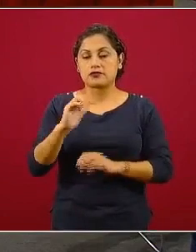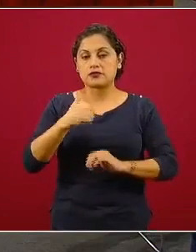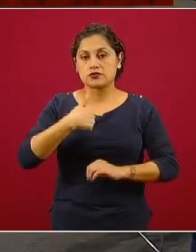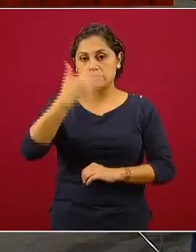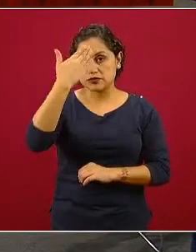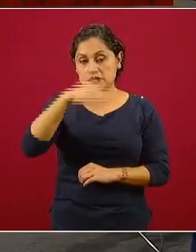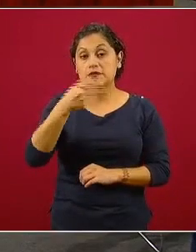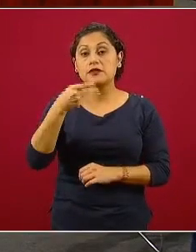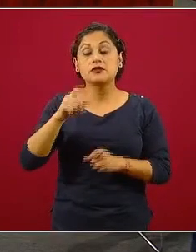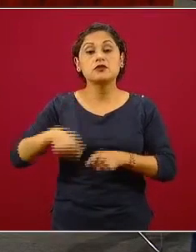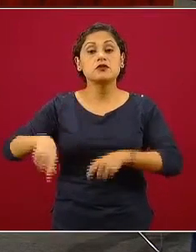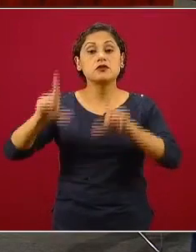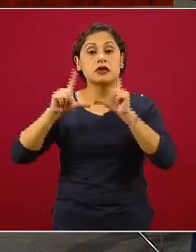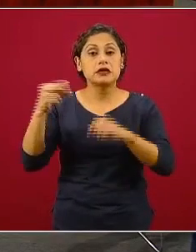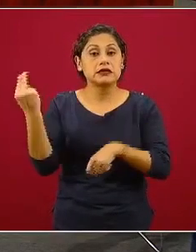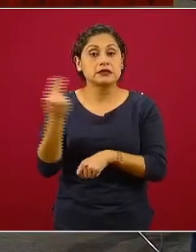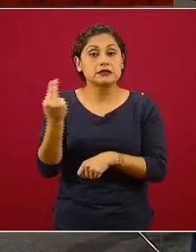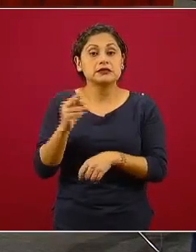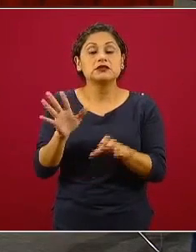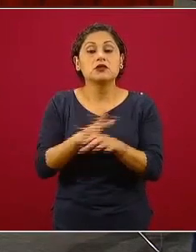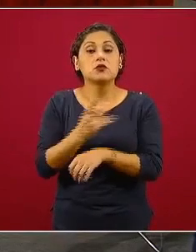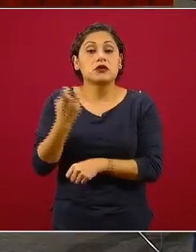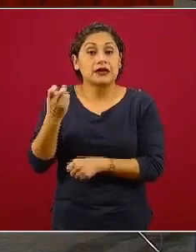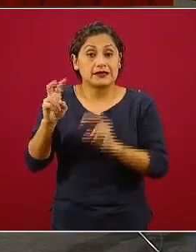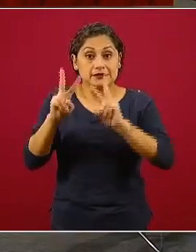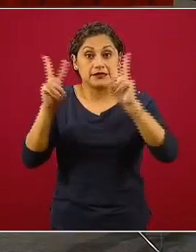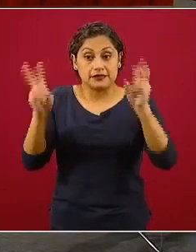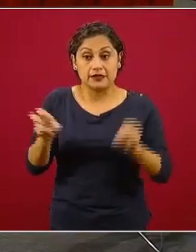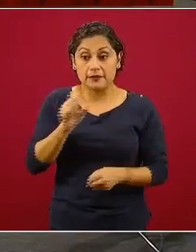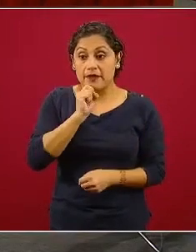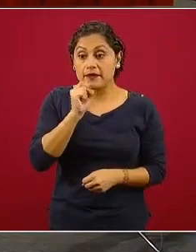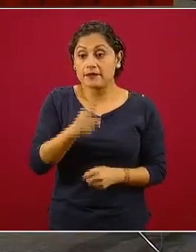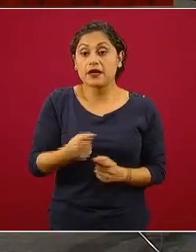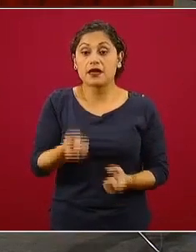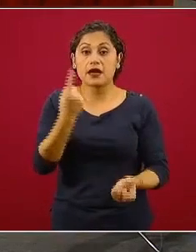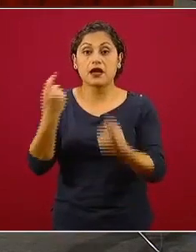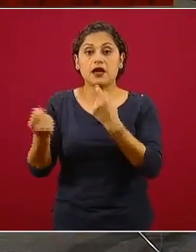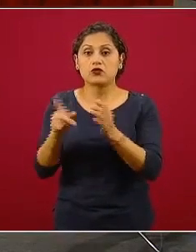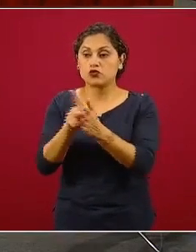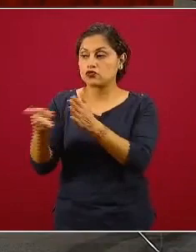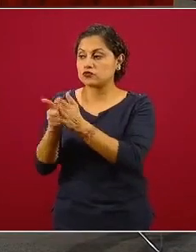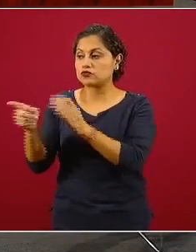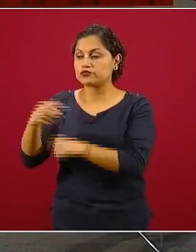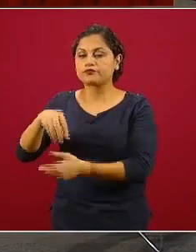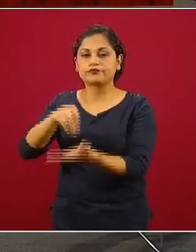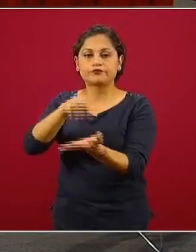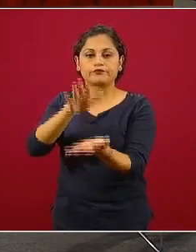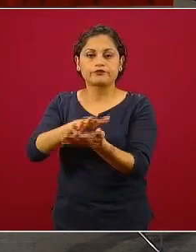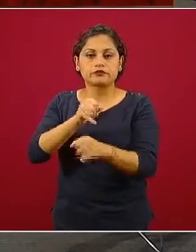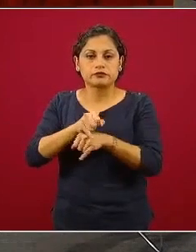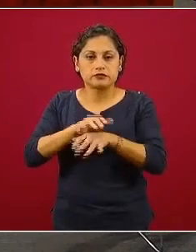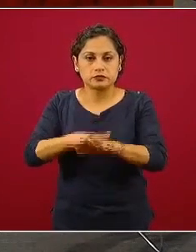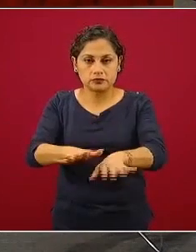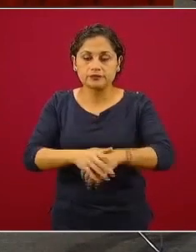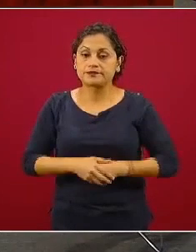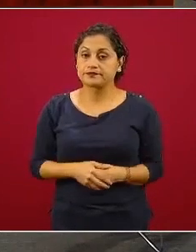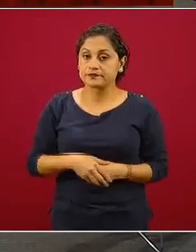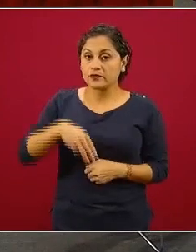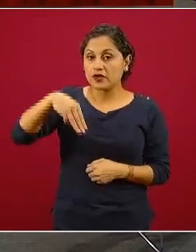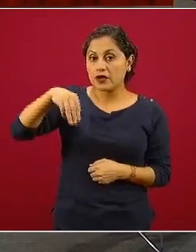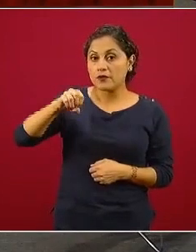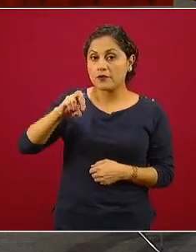no se quede, porque esto también fue motivo de conversación o de presentación en las primeras planas de algunos diarios nacionales.